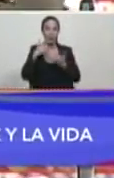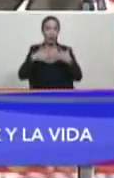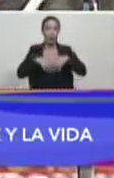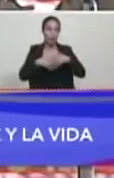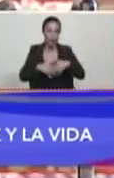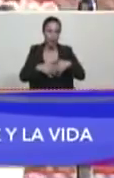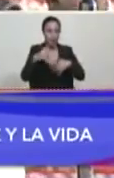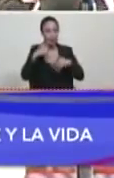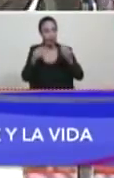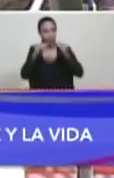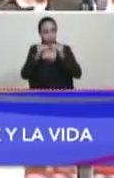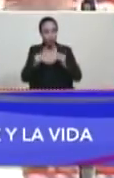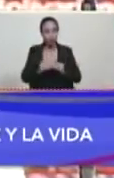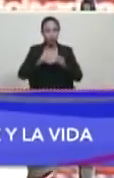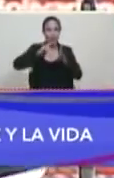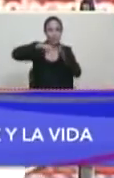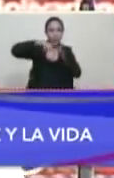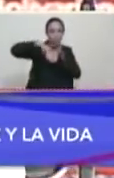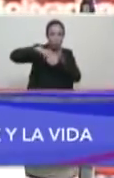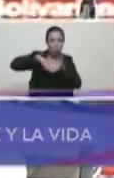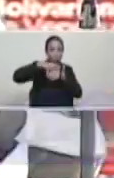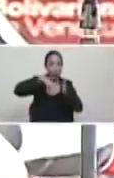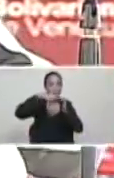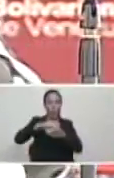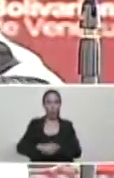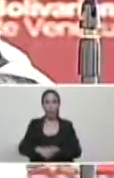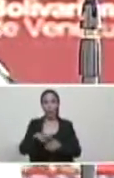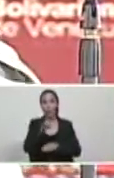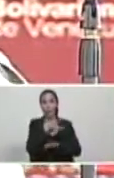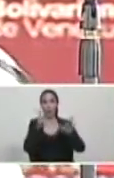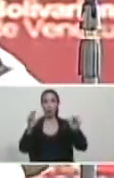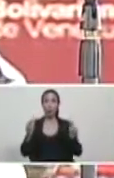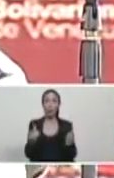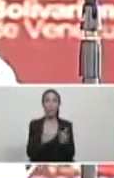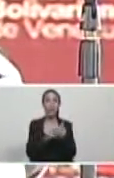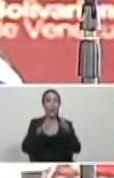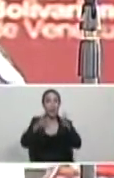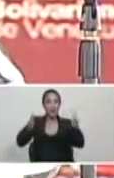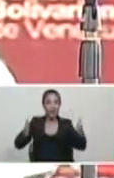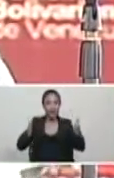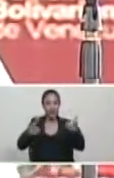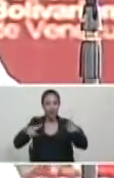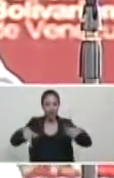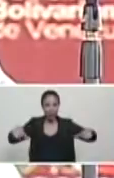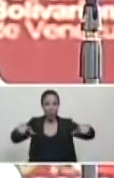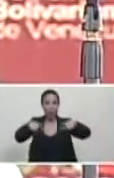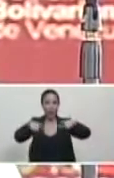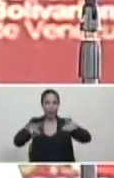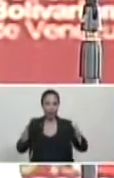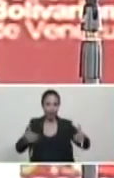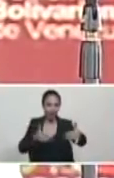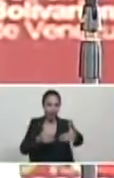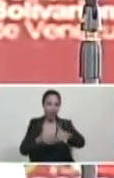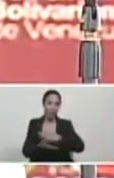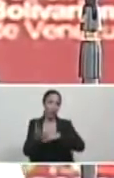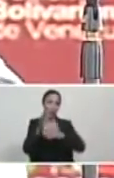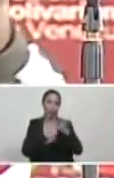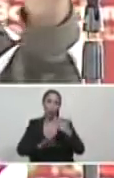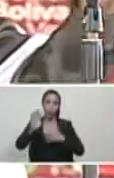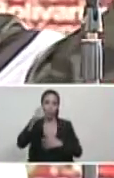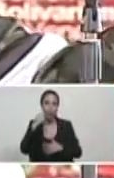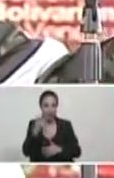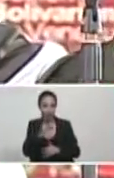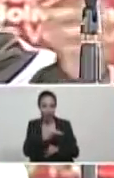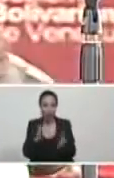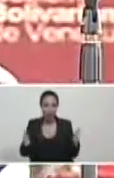pintura que hace falta para pintar las 28.000 canchas que existen en todo el territorio nacional. Eso es lo primero. Lo segundo, presidente, ya